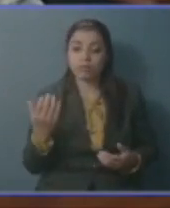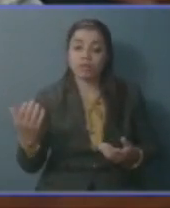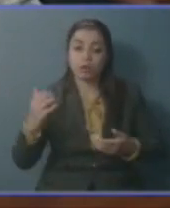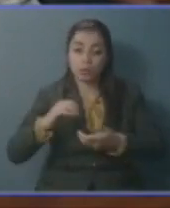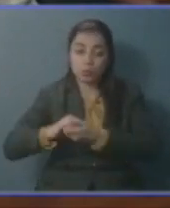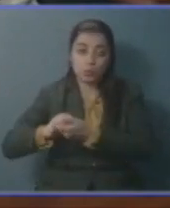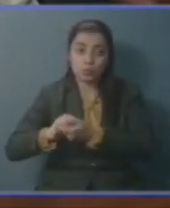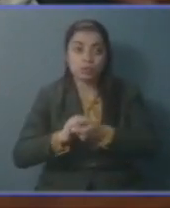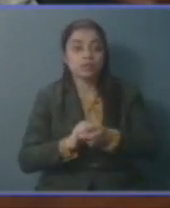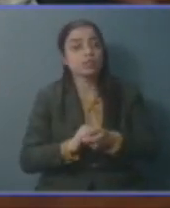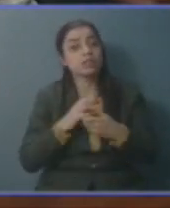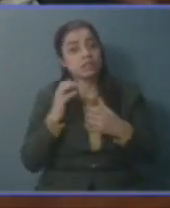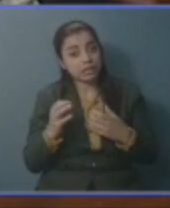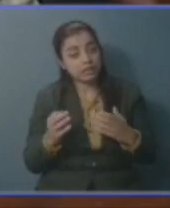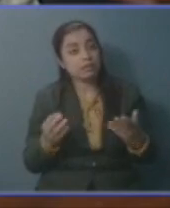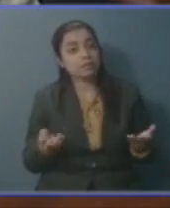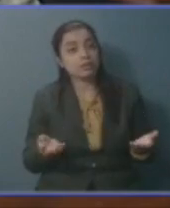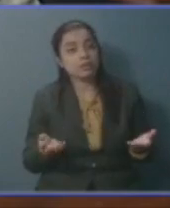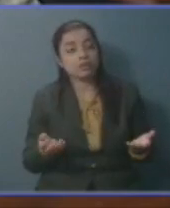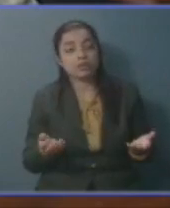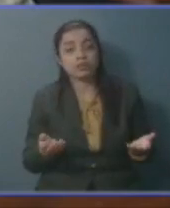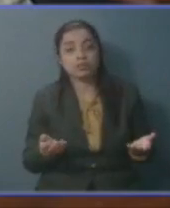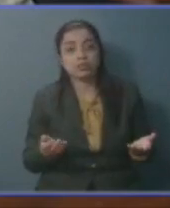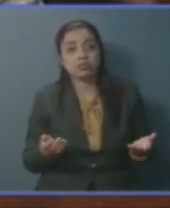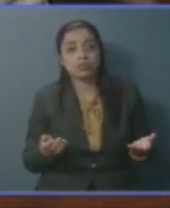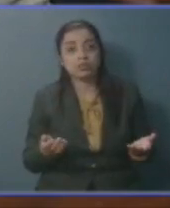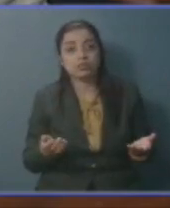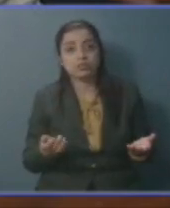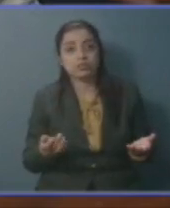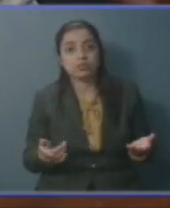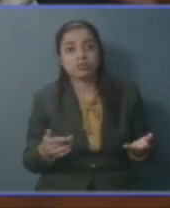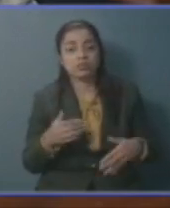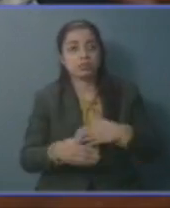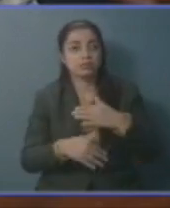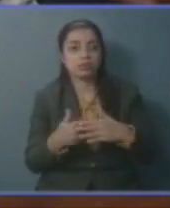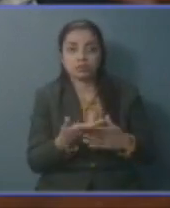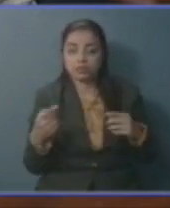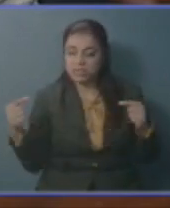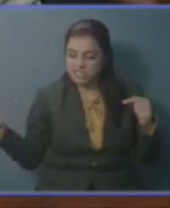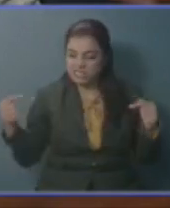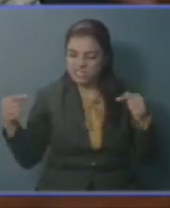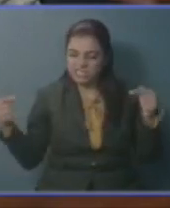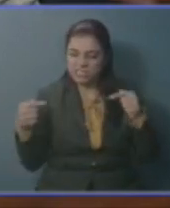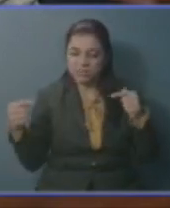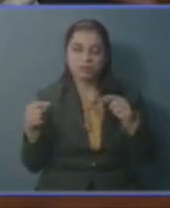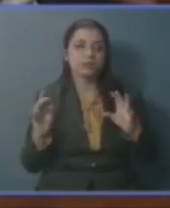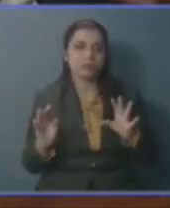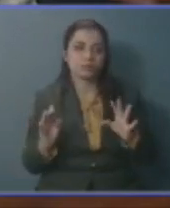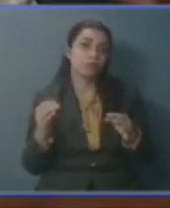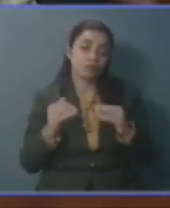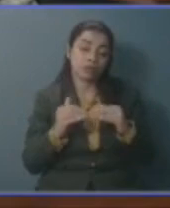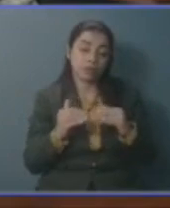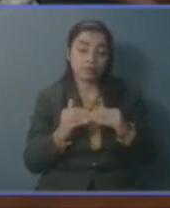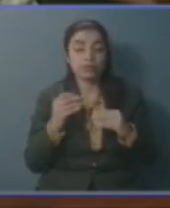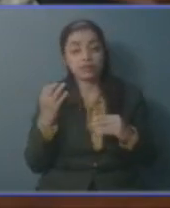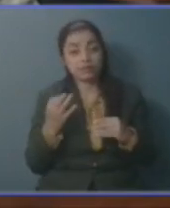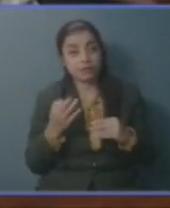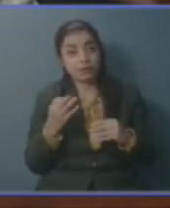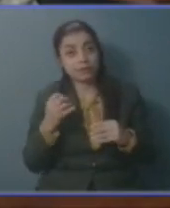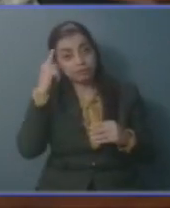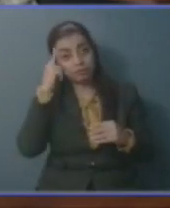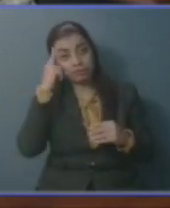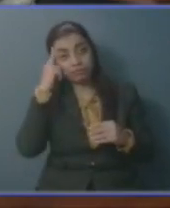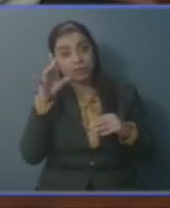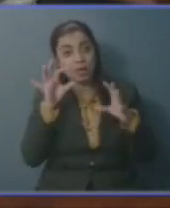que dejar a un lado esos elementos de confrontación, pero también tenemos que dejar a un lado